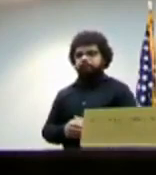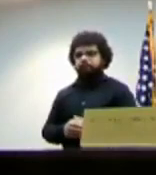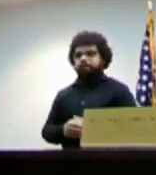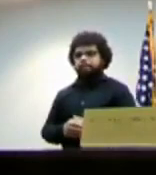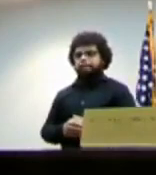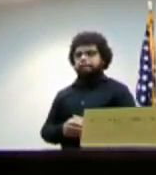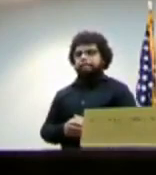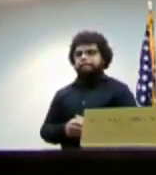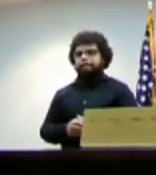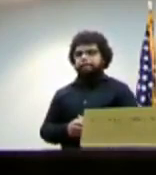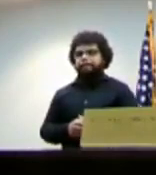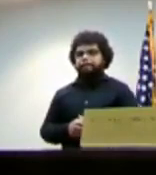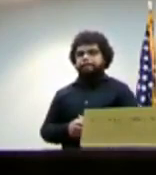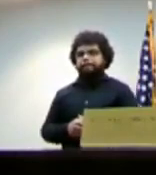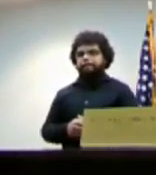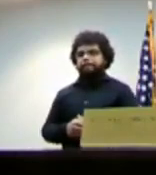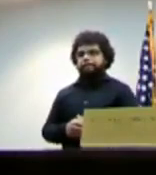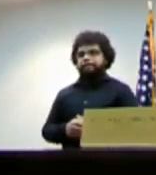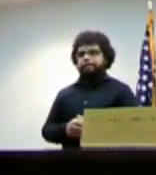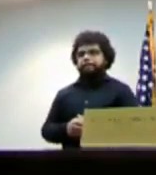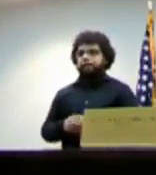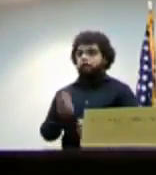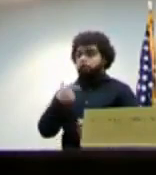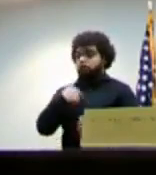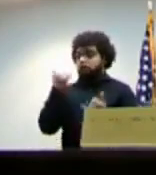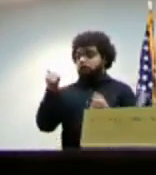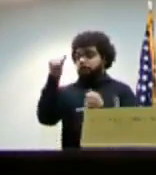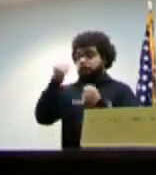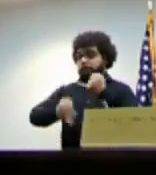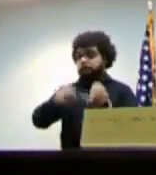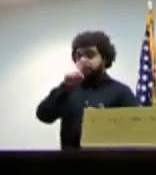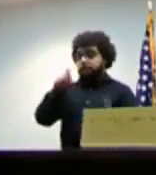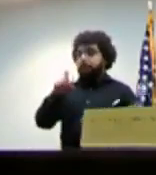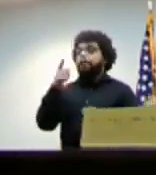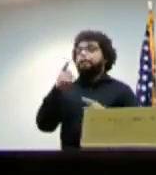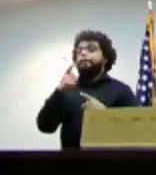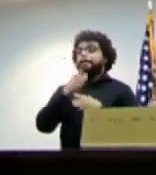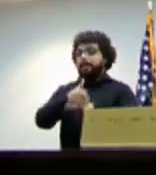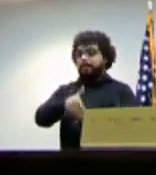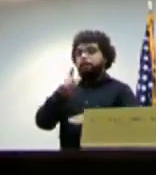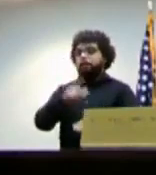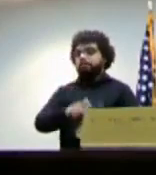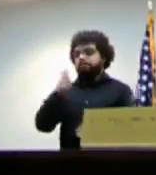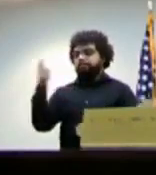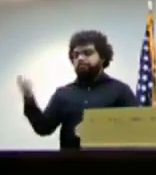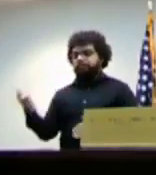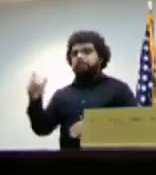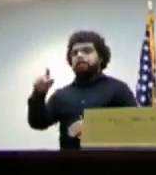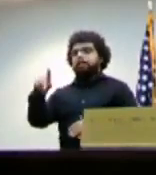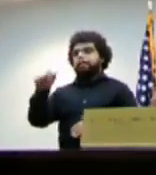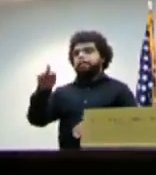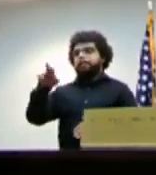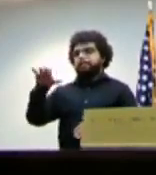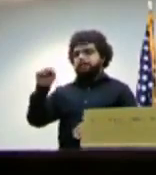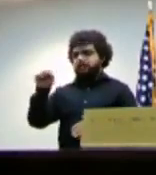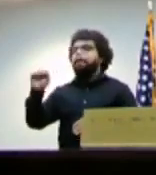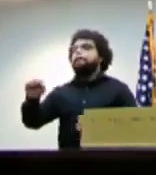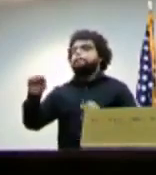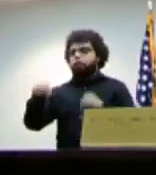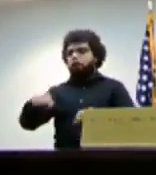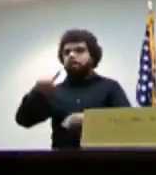Le pregunto, voy a hacer una última pregunta en esta etapa para que el compañero Paredes, ¿verdad?, sea diferente con él y pueda también